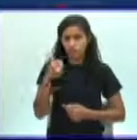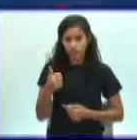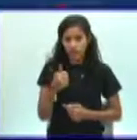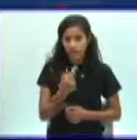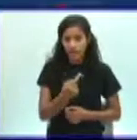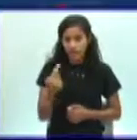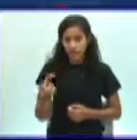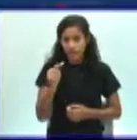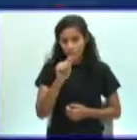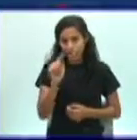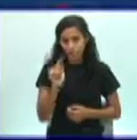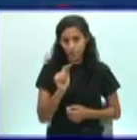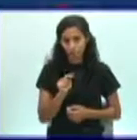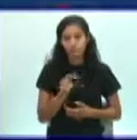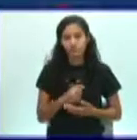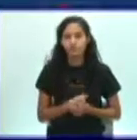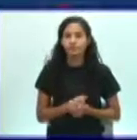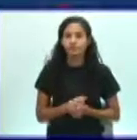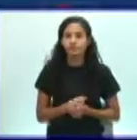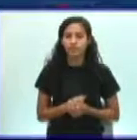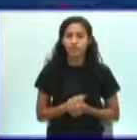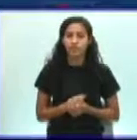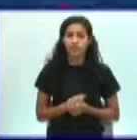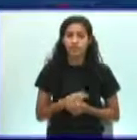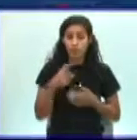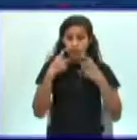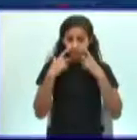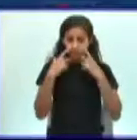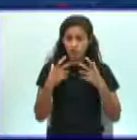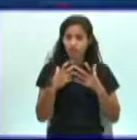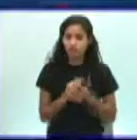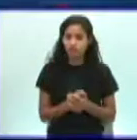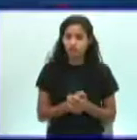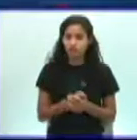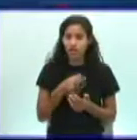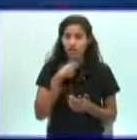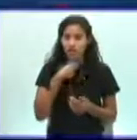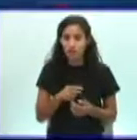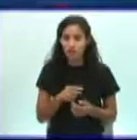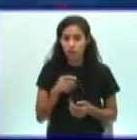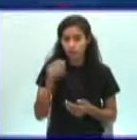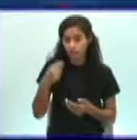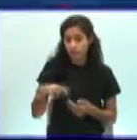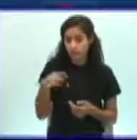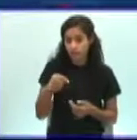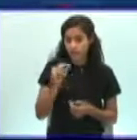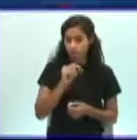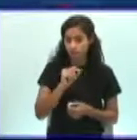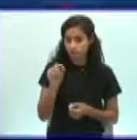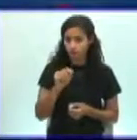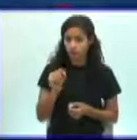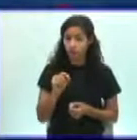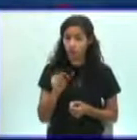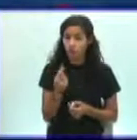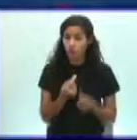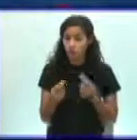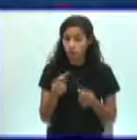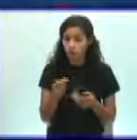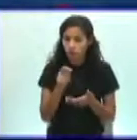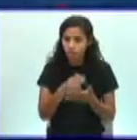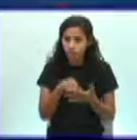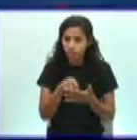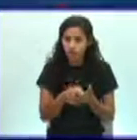en cada ejercicio. Y muy importante, se deben señalar o marcar